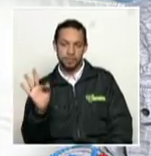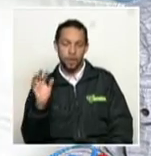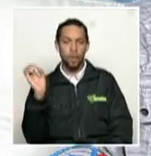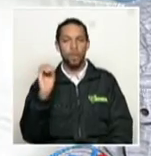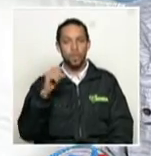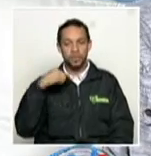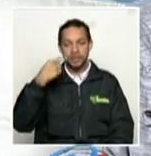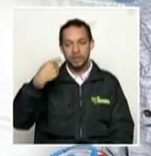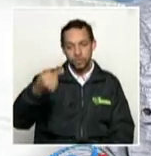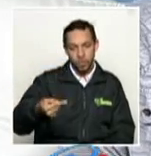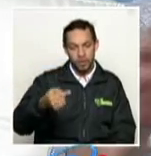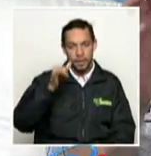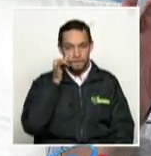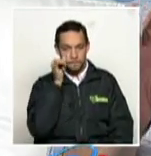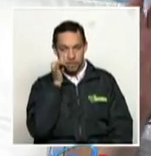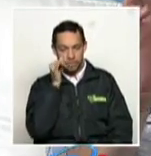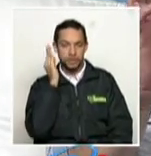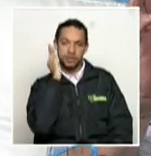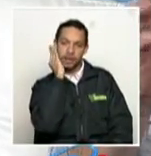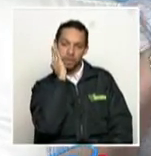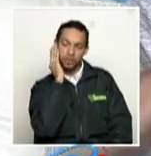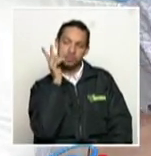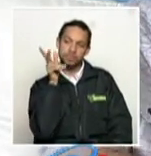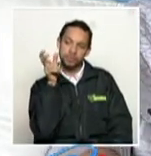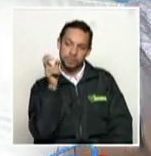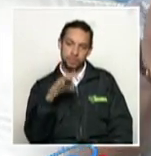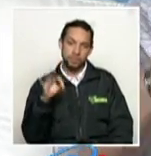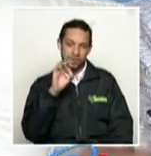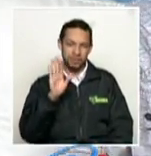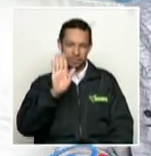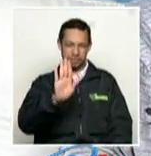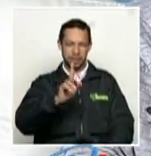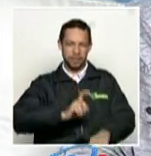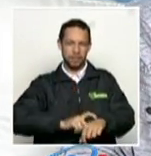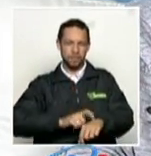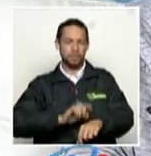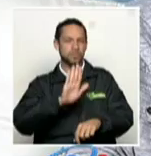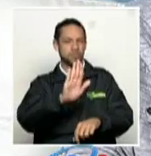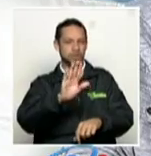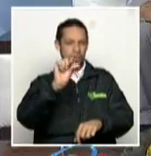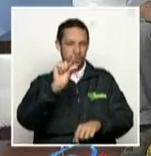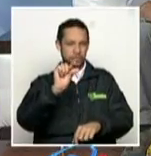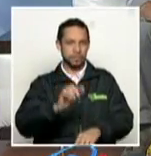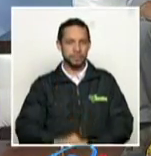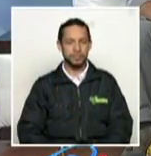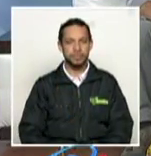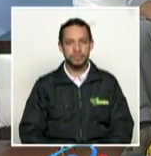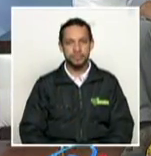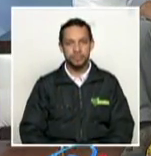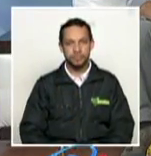documentales que el doctor Jorge Enrique Rojas obtiene en su consulta periódica. Ya regresamos en Conexión Vital.